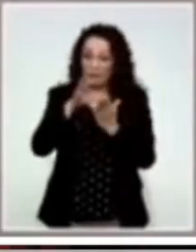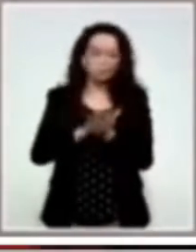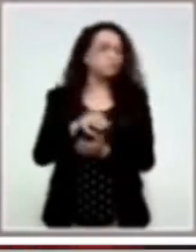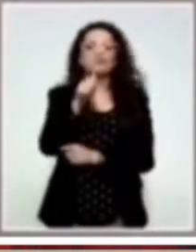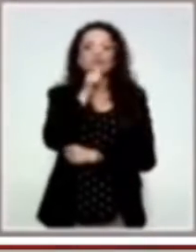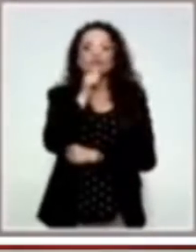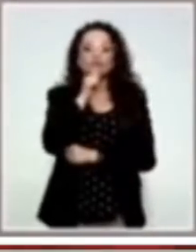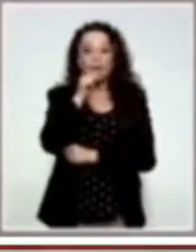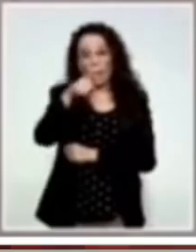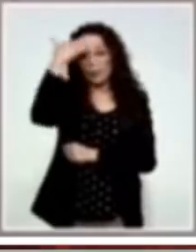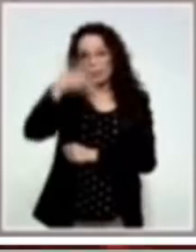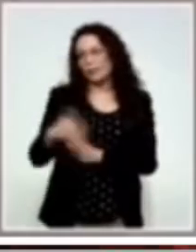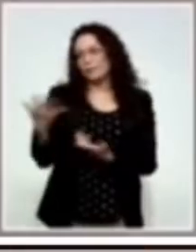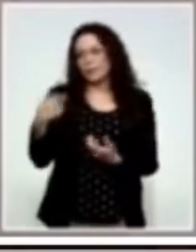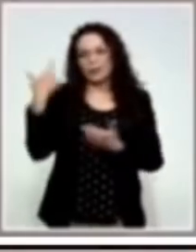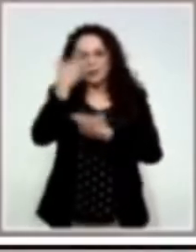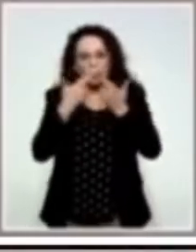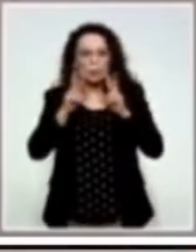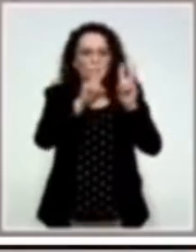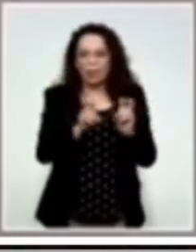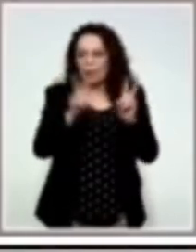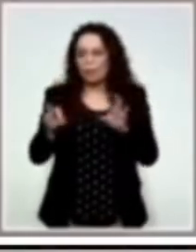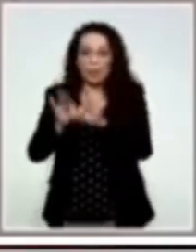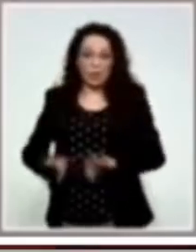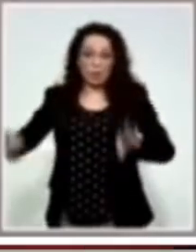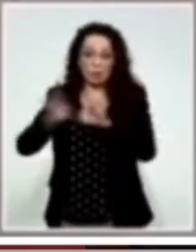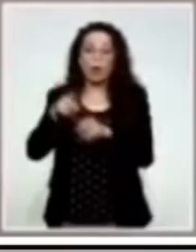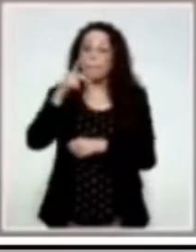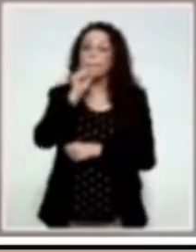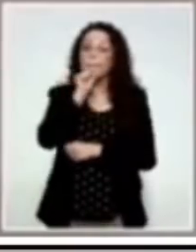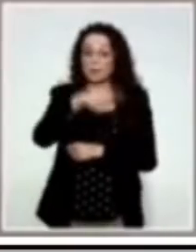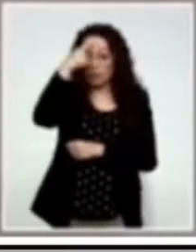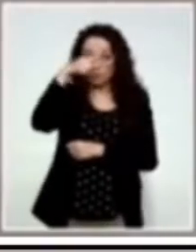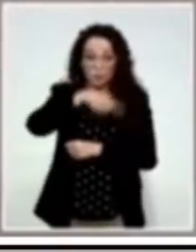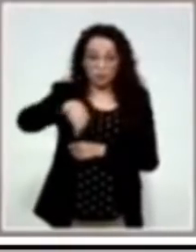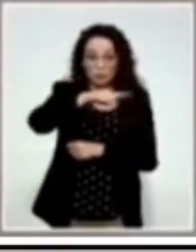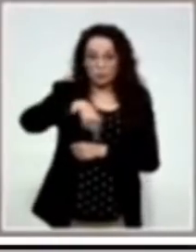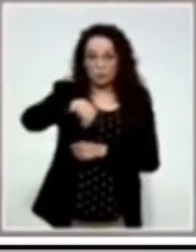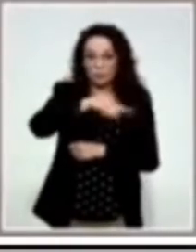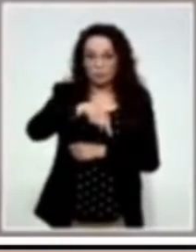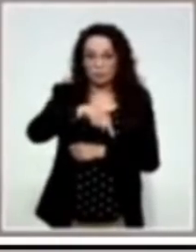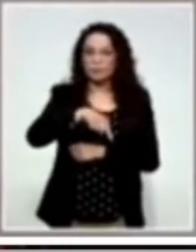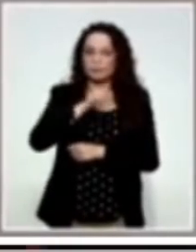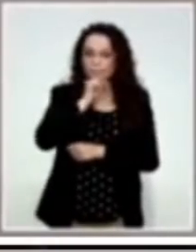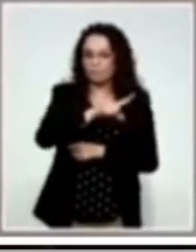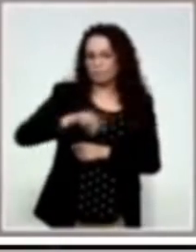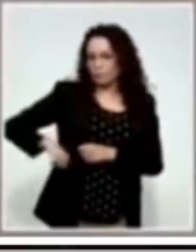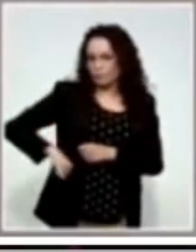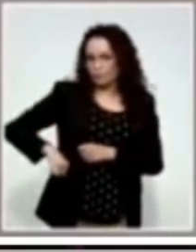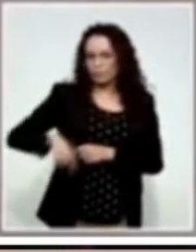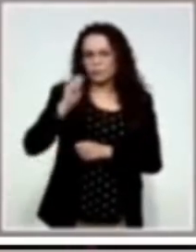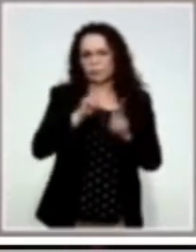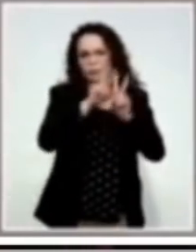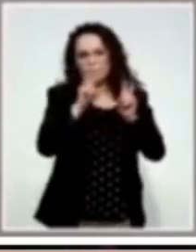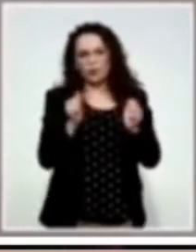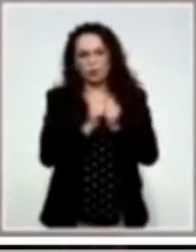asuntos muy relevantes. También eso es importante para los que decían que no veíamos ningún asunto relacionado con